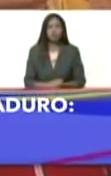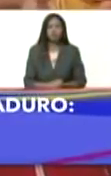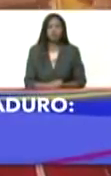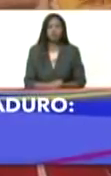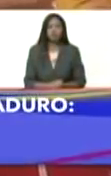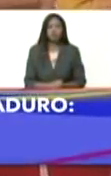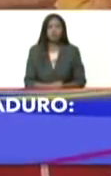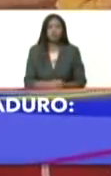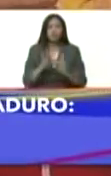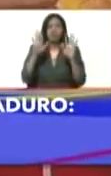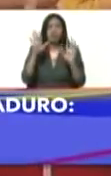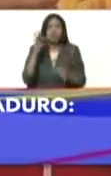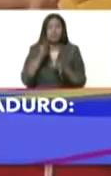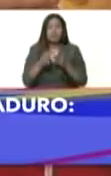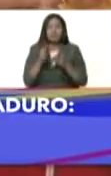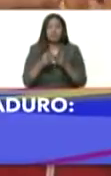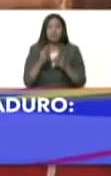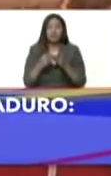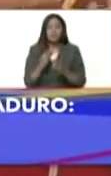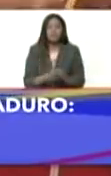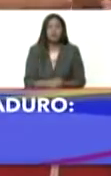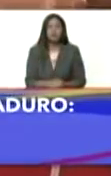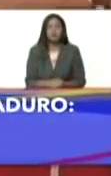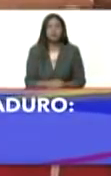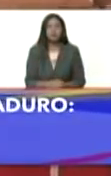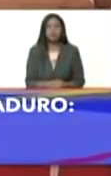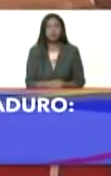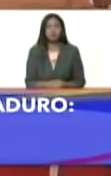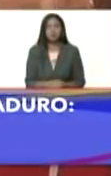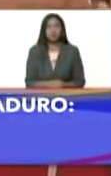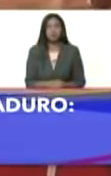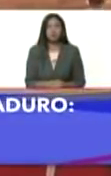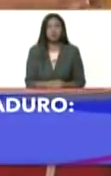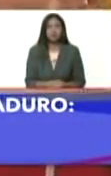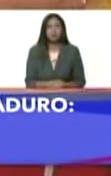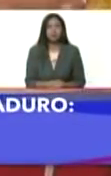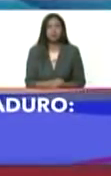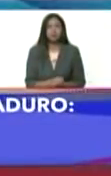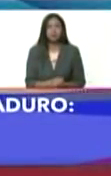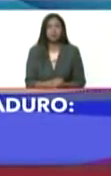del 10 de septiembre a el